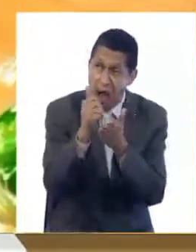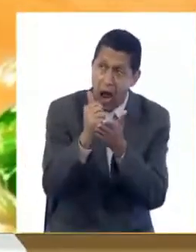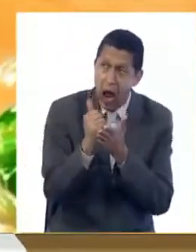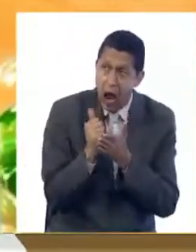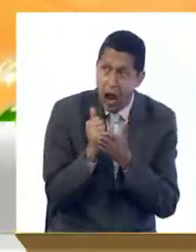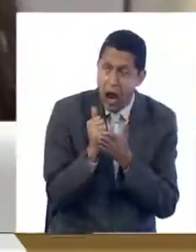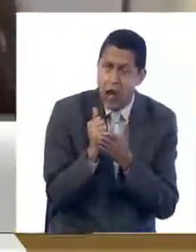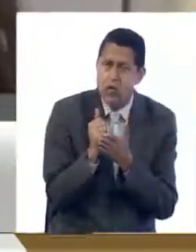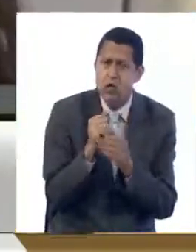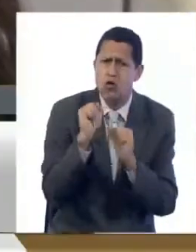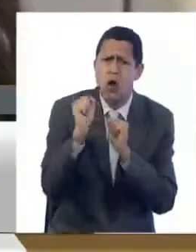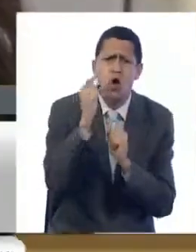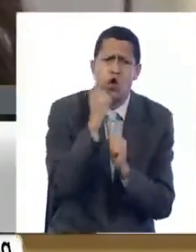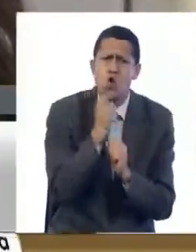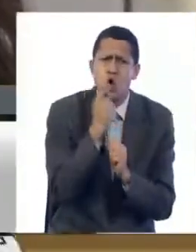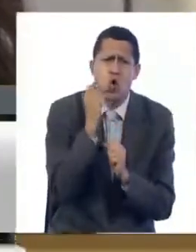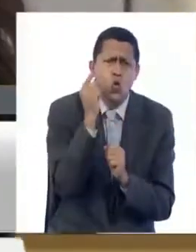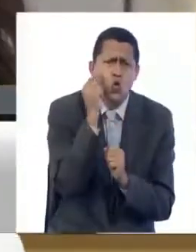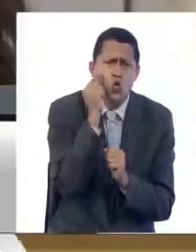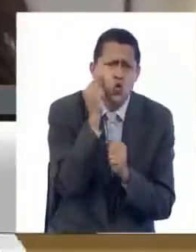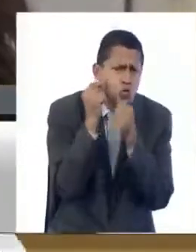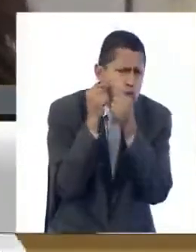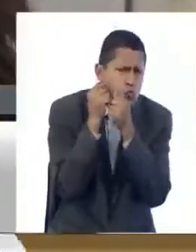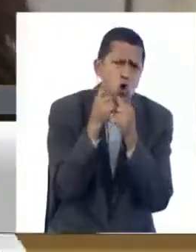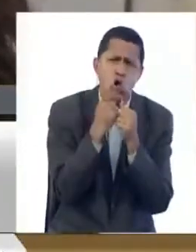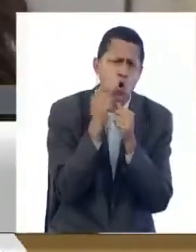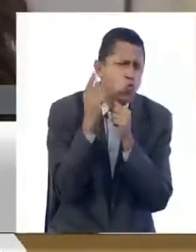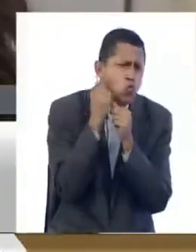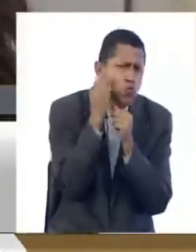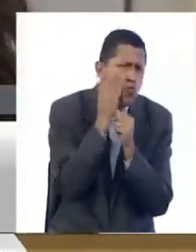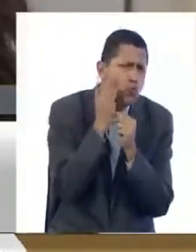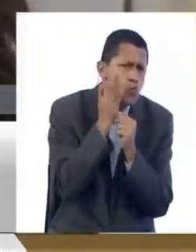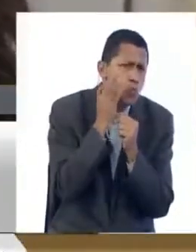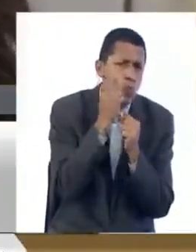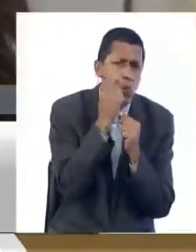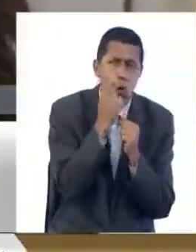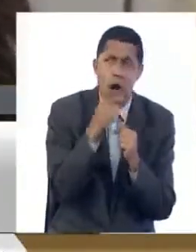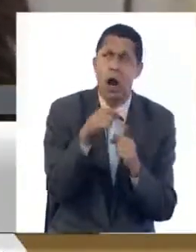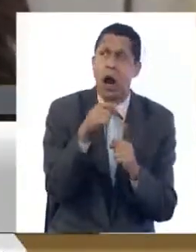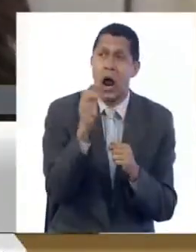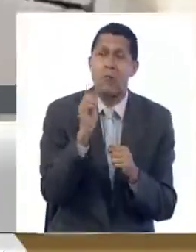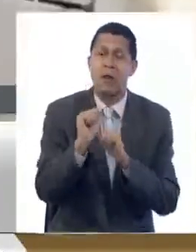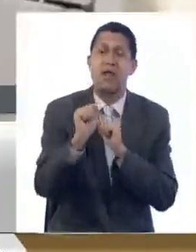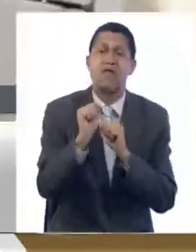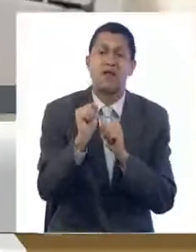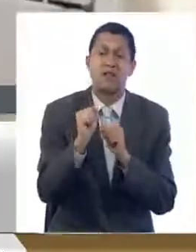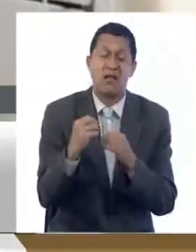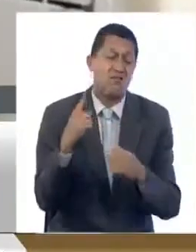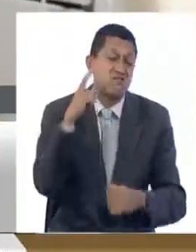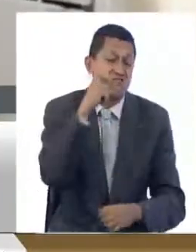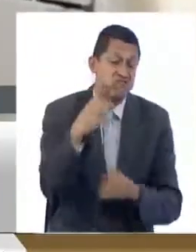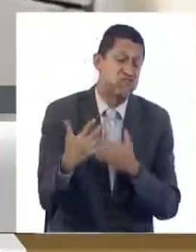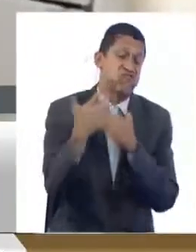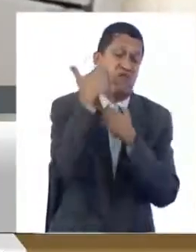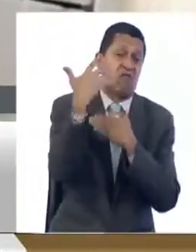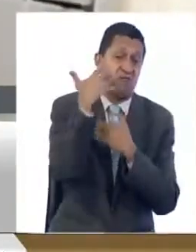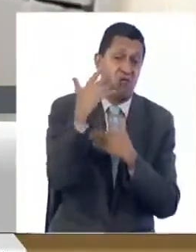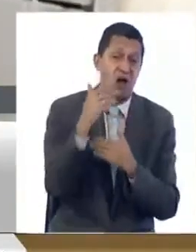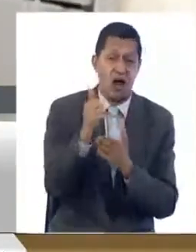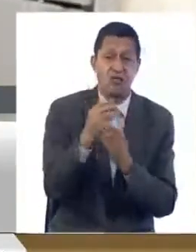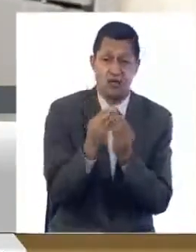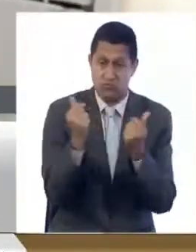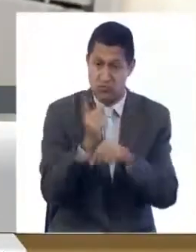el enrojecimiento producido por el acné. También evita que las bacterias infecten las heridas, lo que contribuye con la